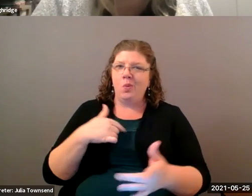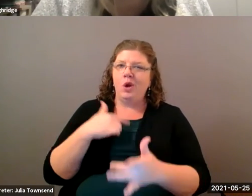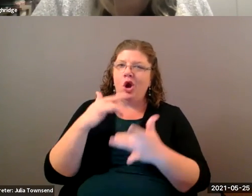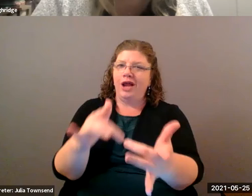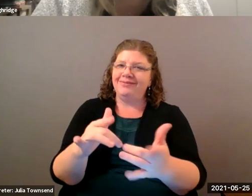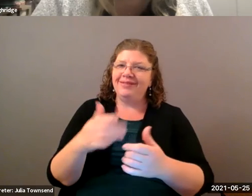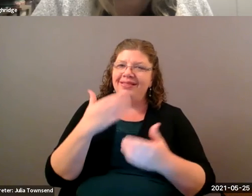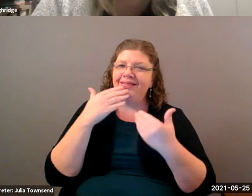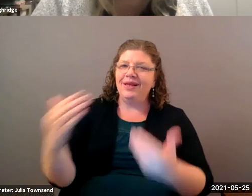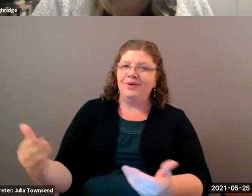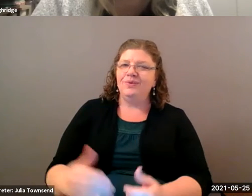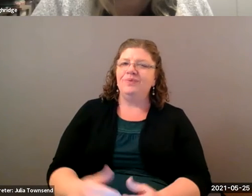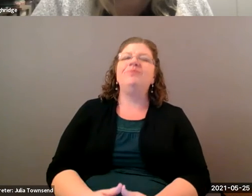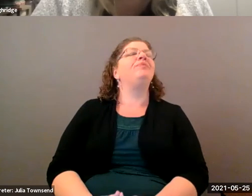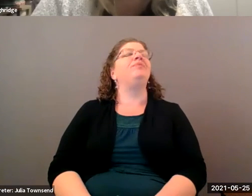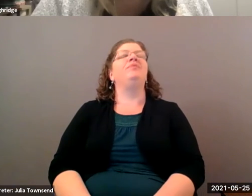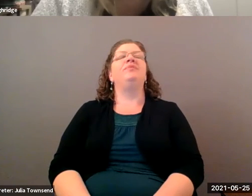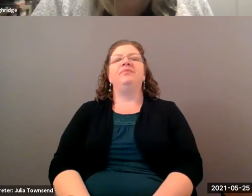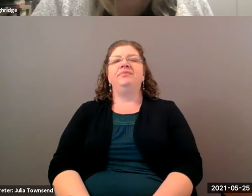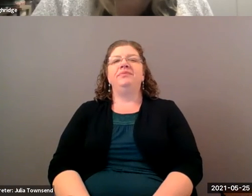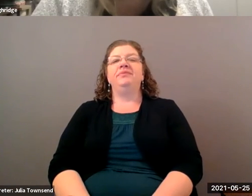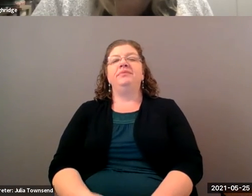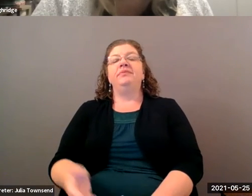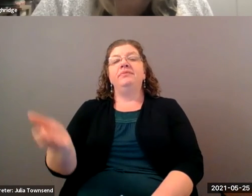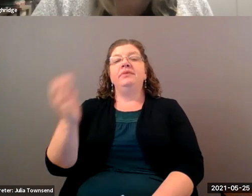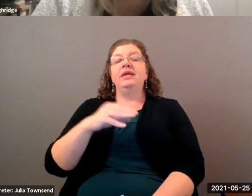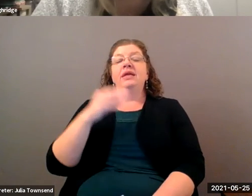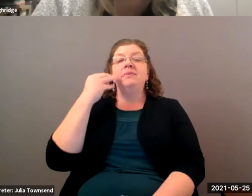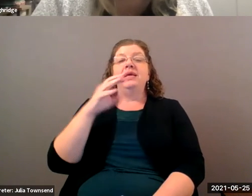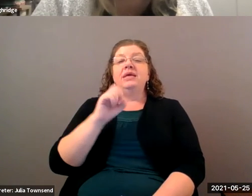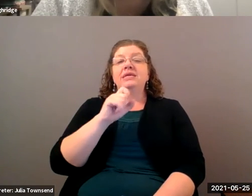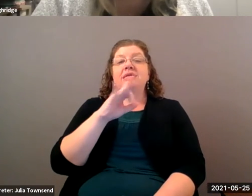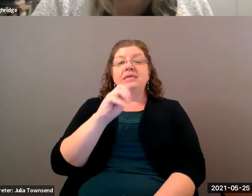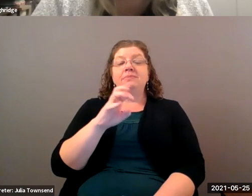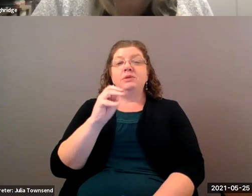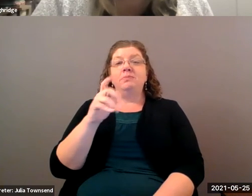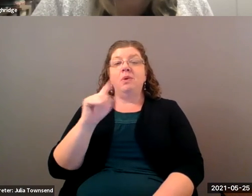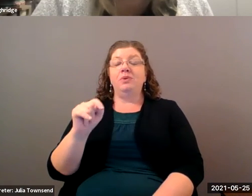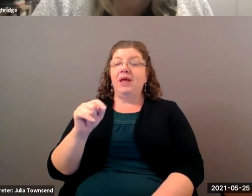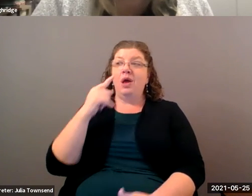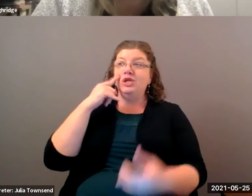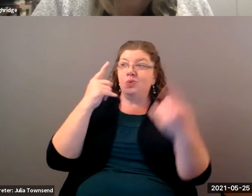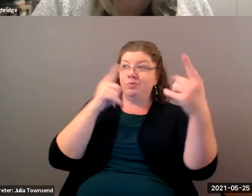emociona bastante saber que vamos por este camino. Gracias.